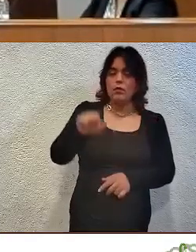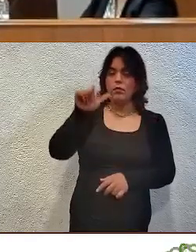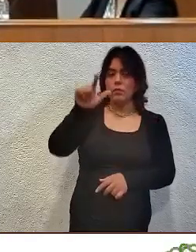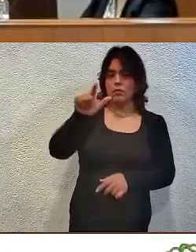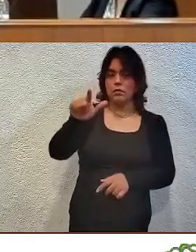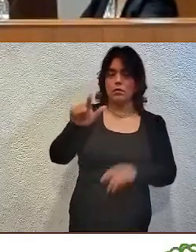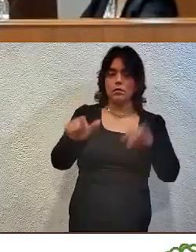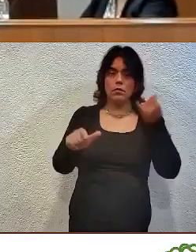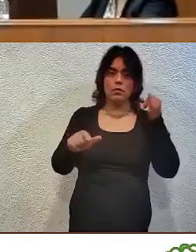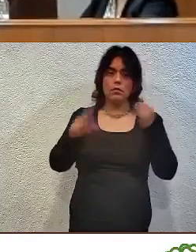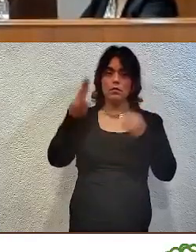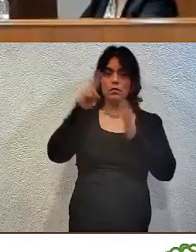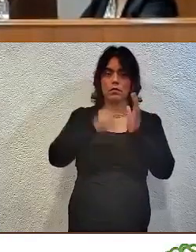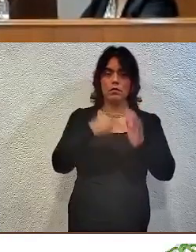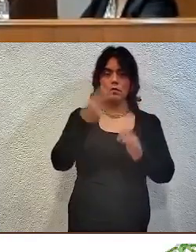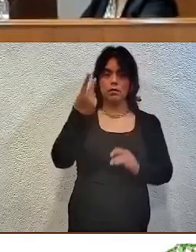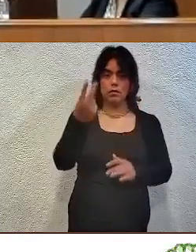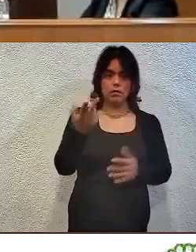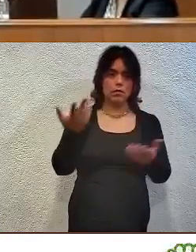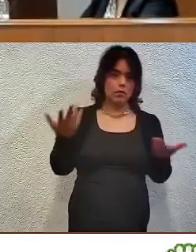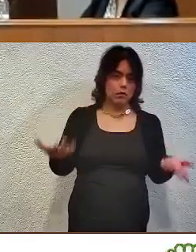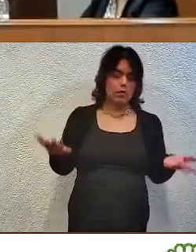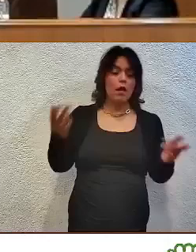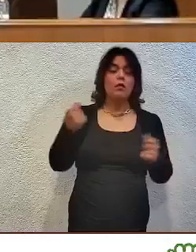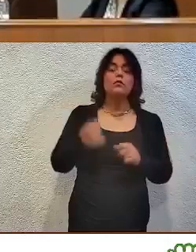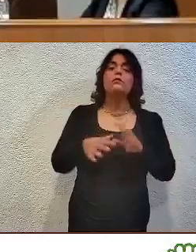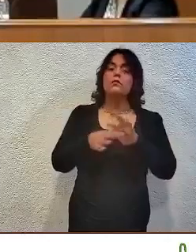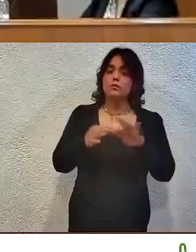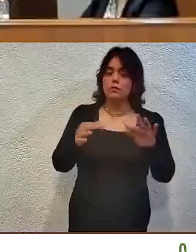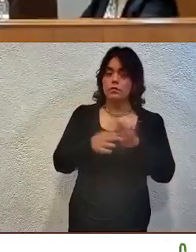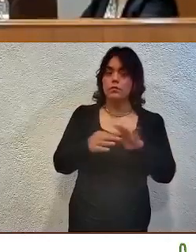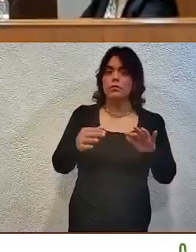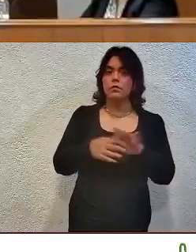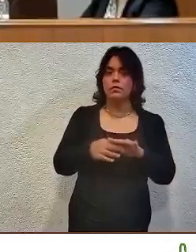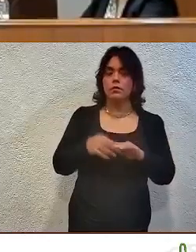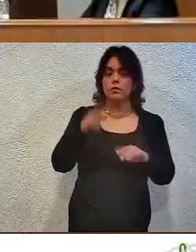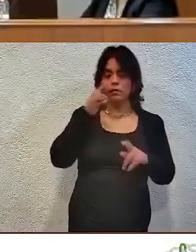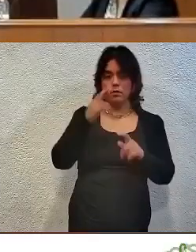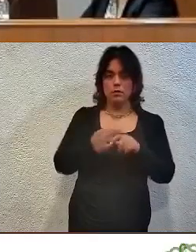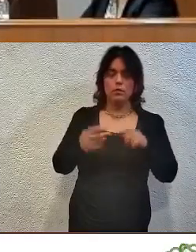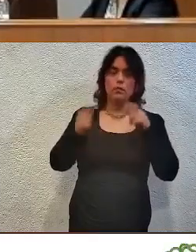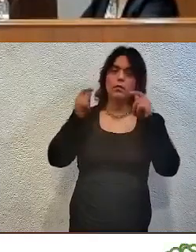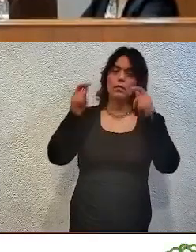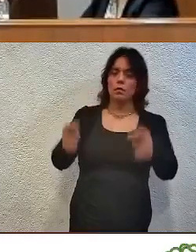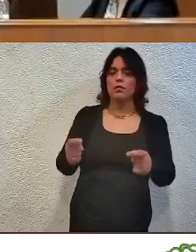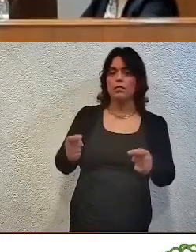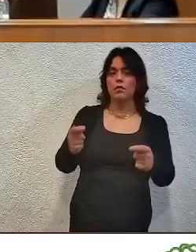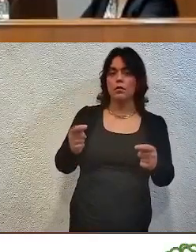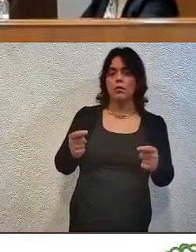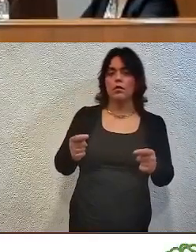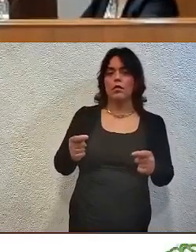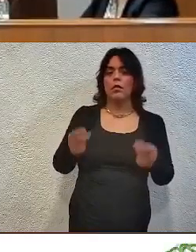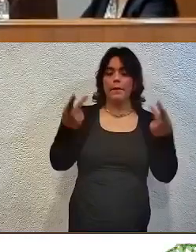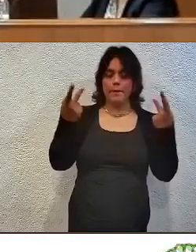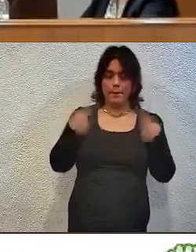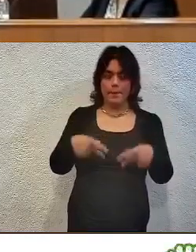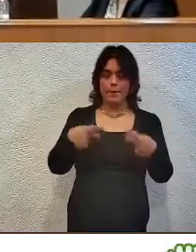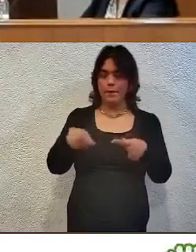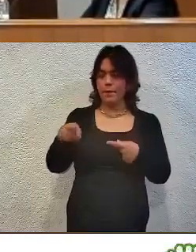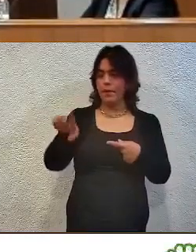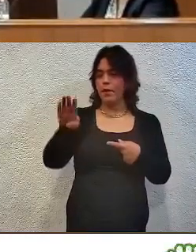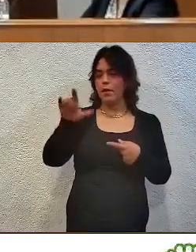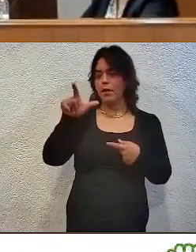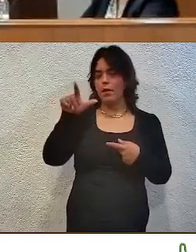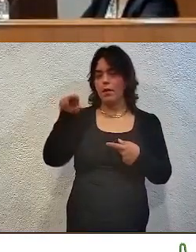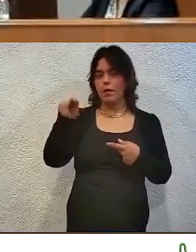del 2025, mediante la cual se determinó la existencia de la responsabilidad atribuida a las ciudadanas Blanca Brisa